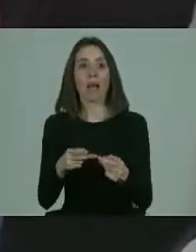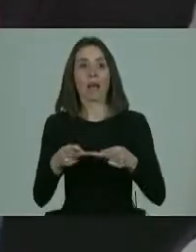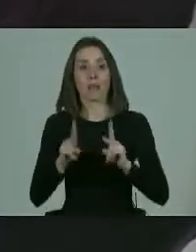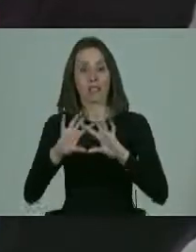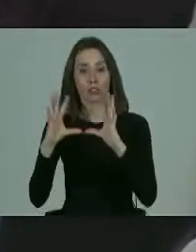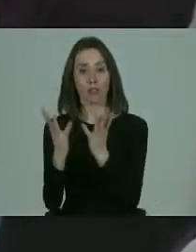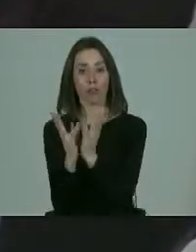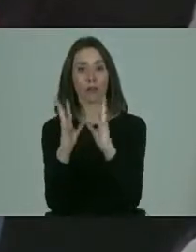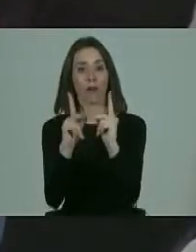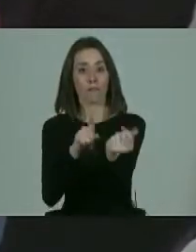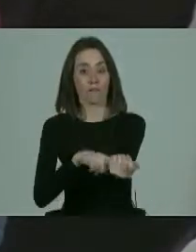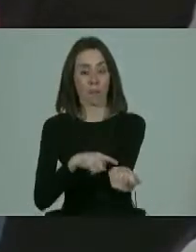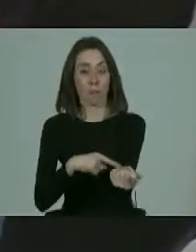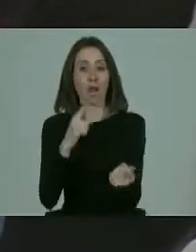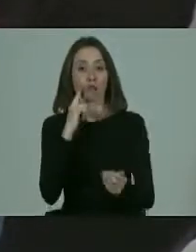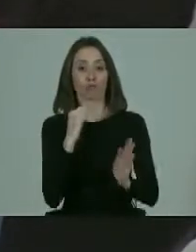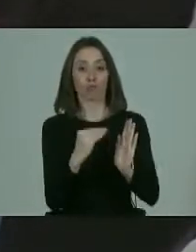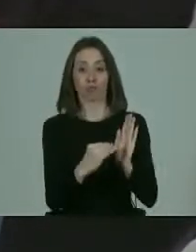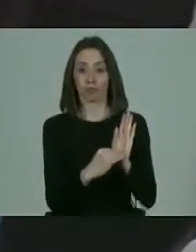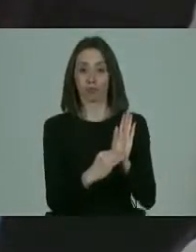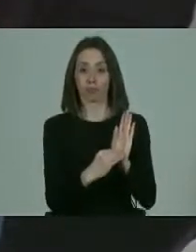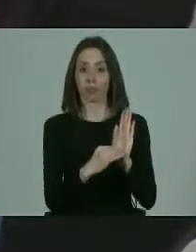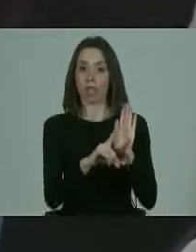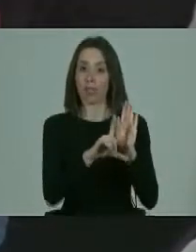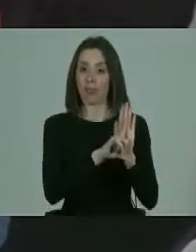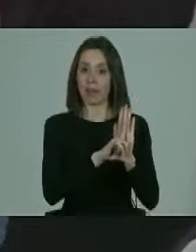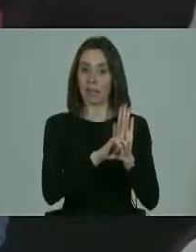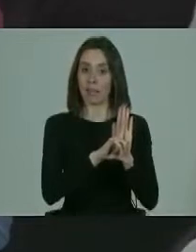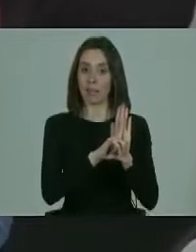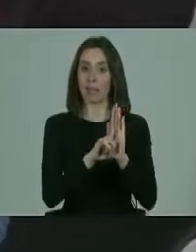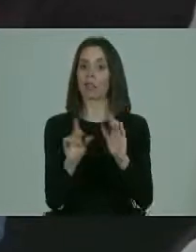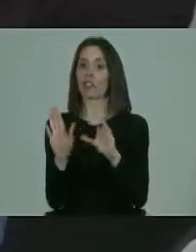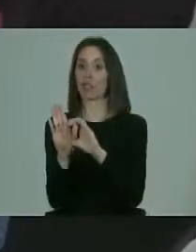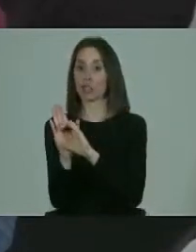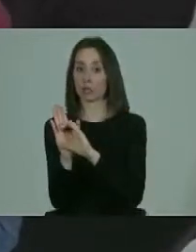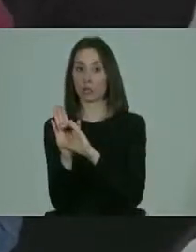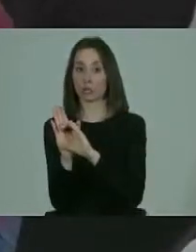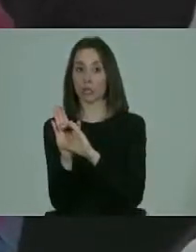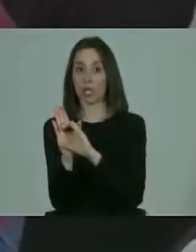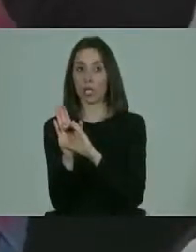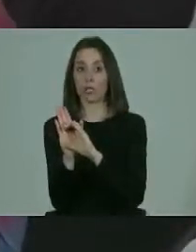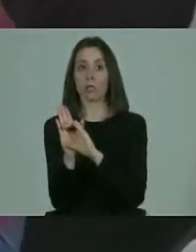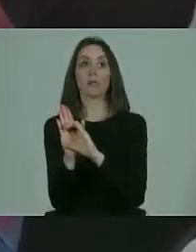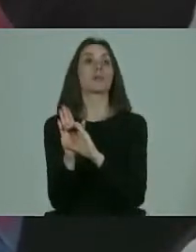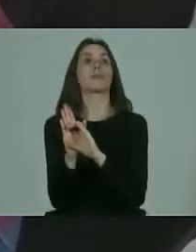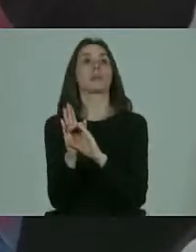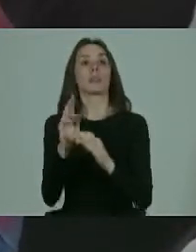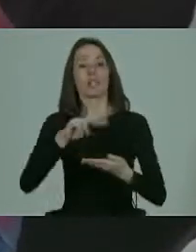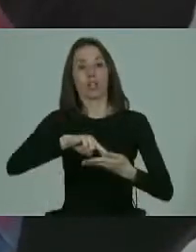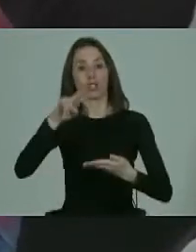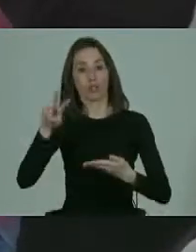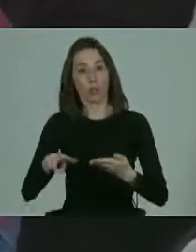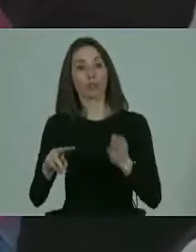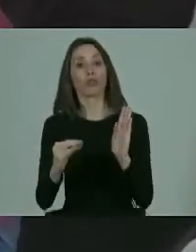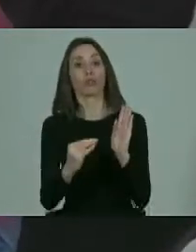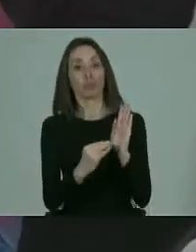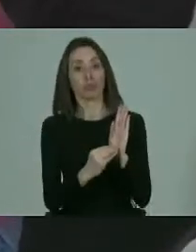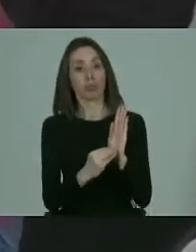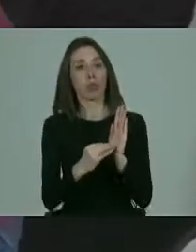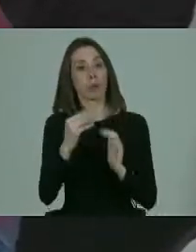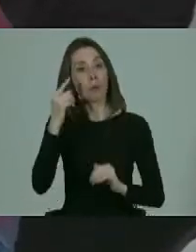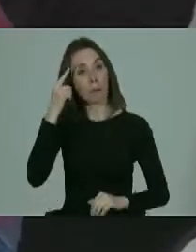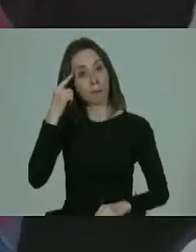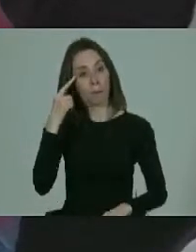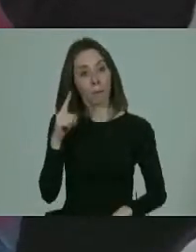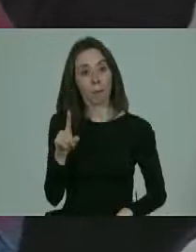formar familia bueno está consagrado a nivel legal y constitucional también por supuesto en la convención pero ciertamente